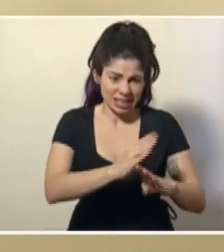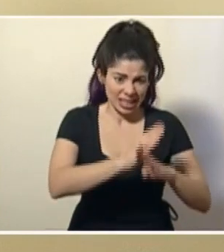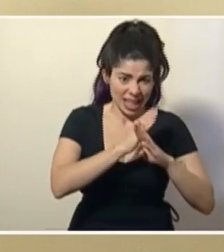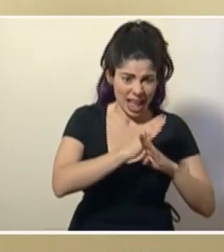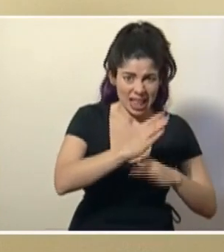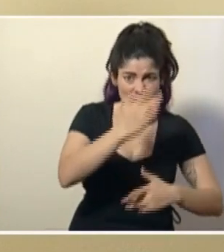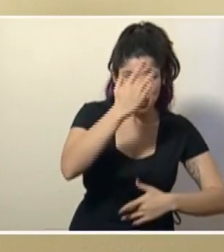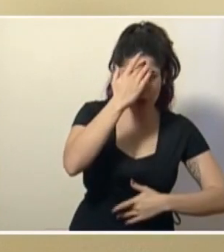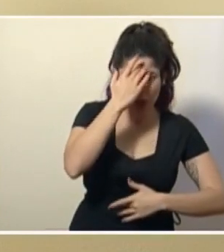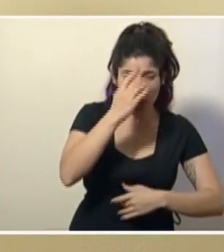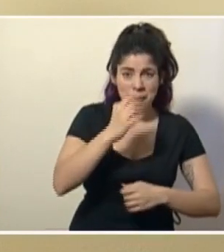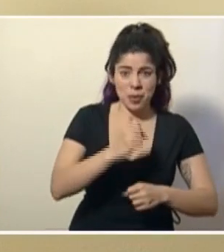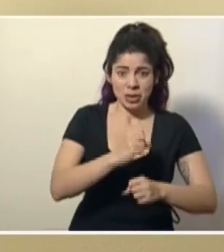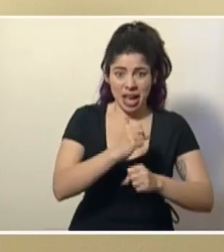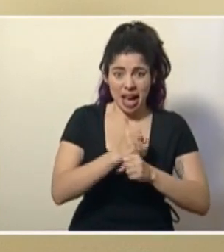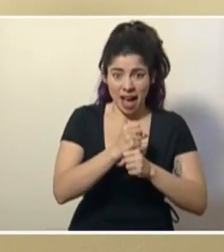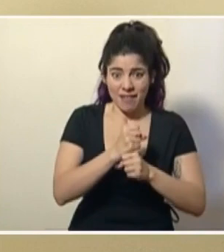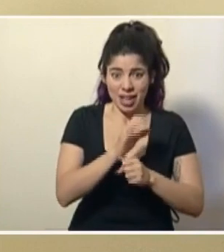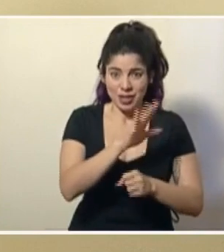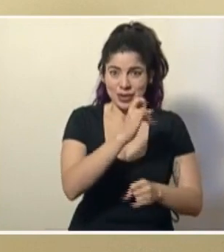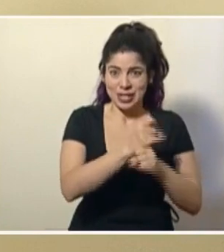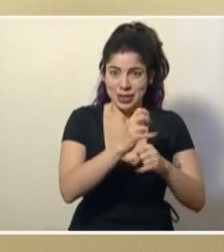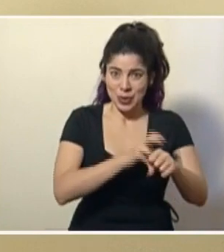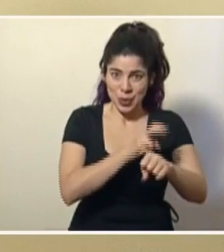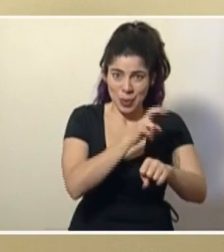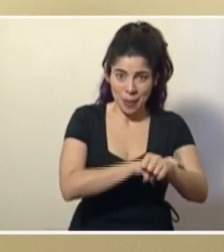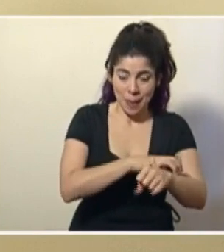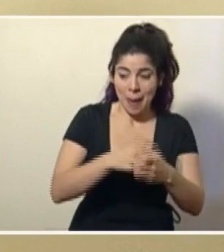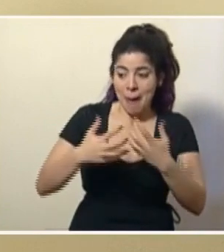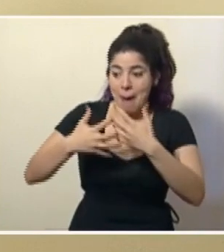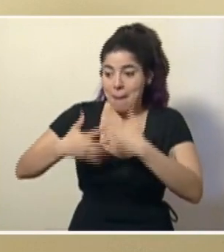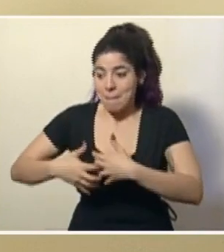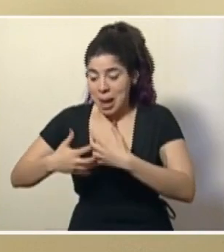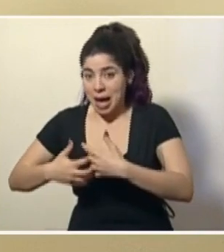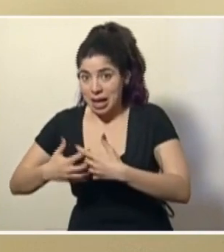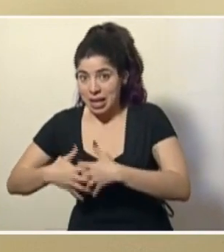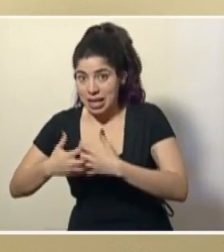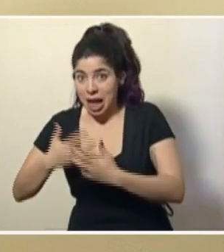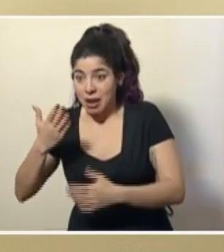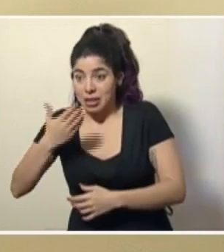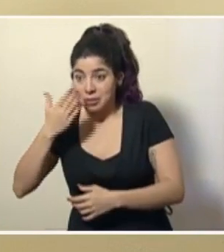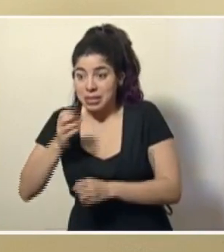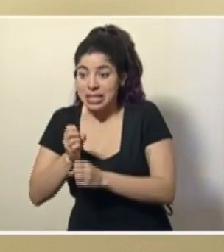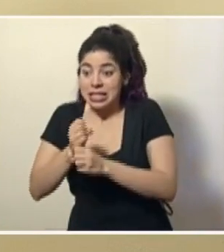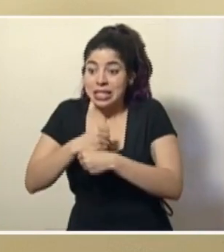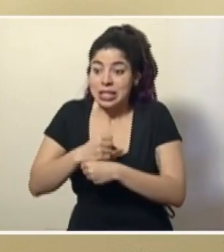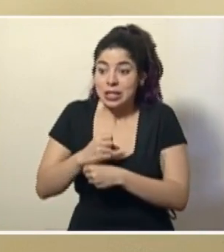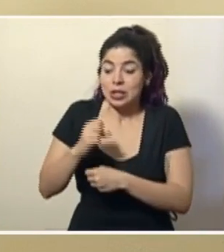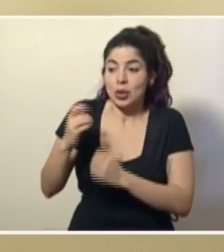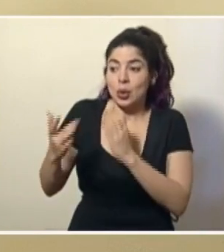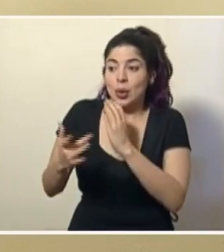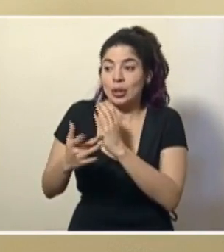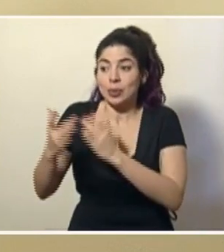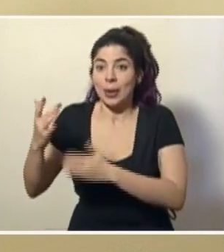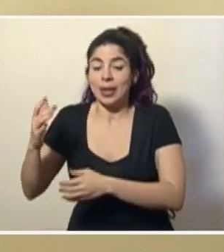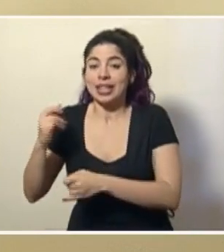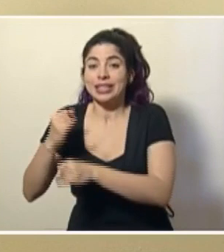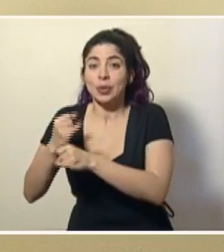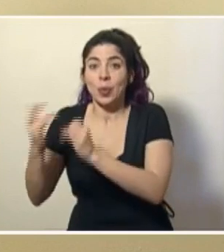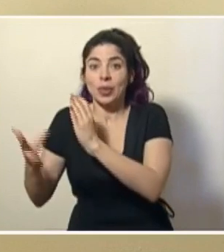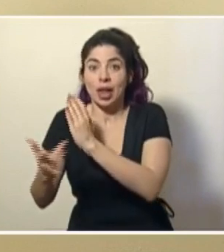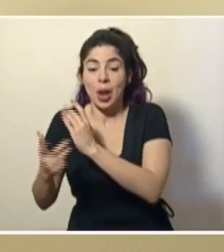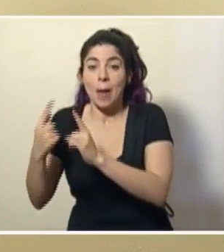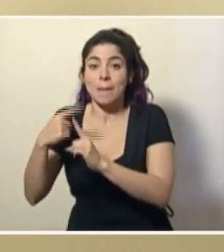de caballo del Instituto Clodromido Picado, a los respiradores tanto del Instituto Tecnológico como de la Universidad de Costa Rica.